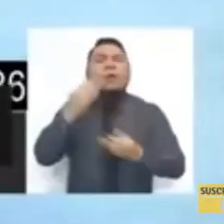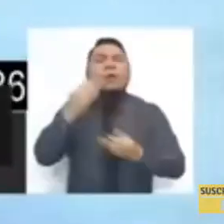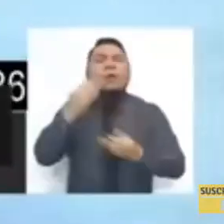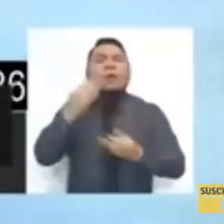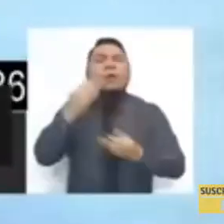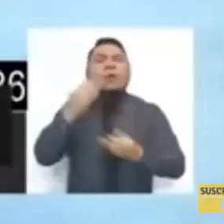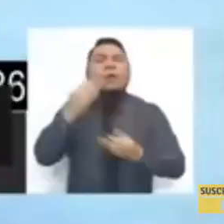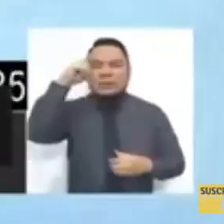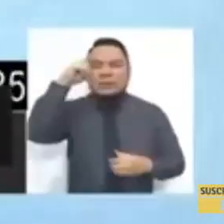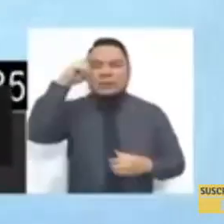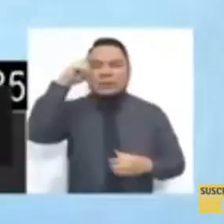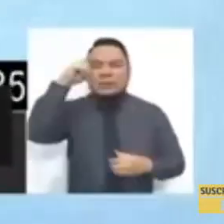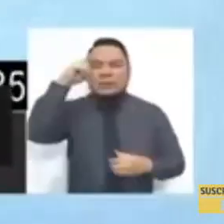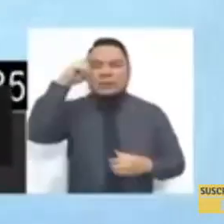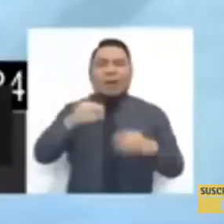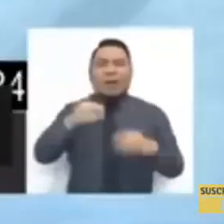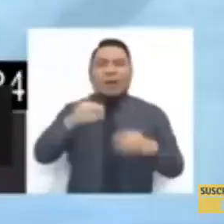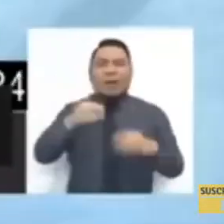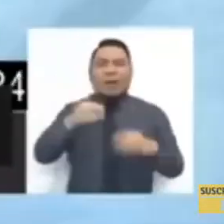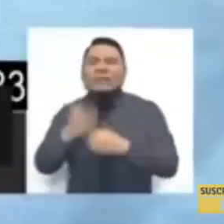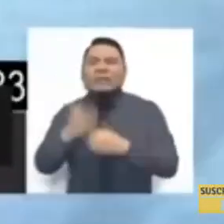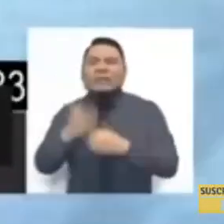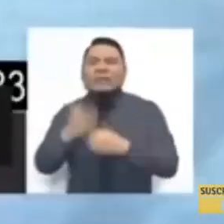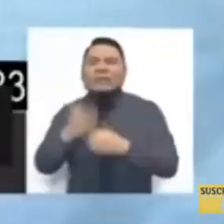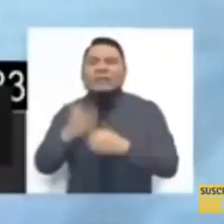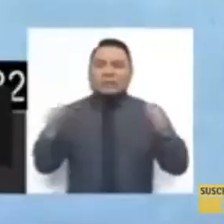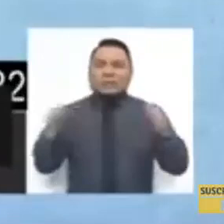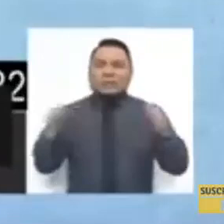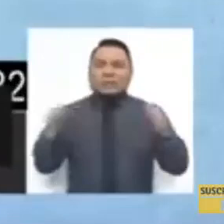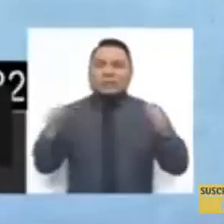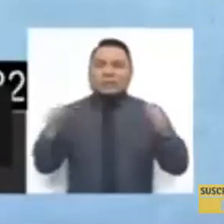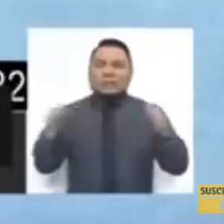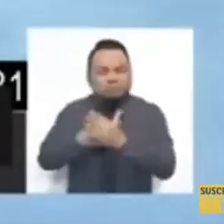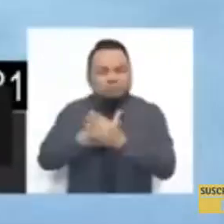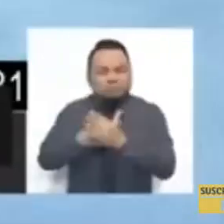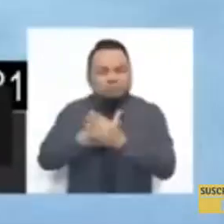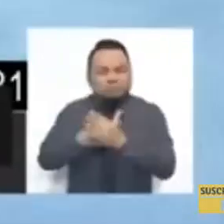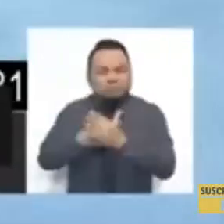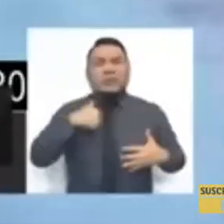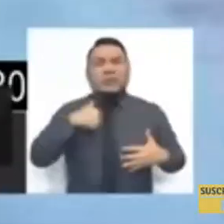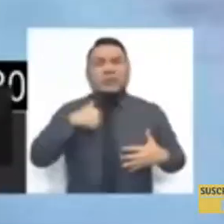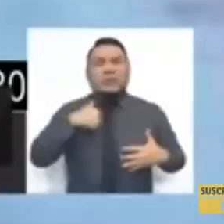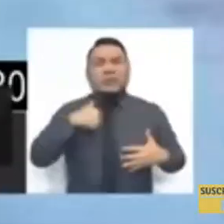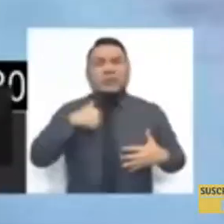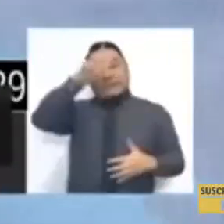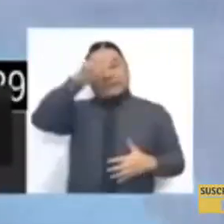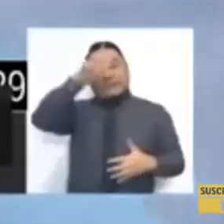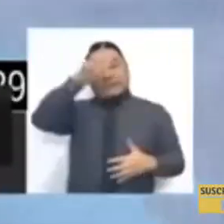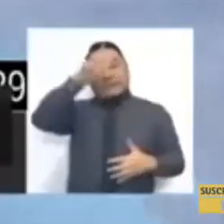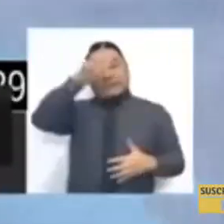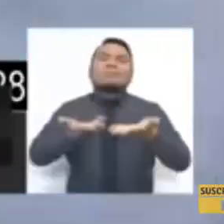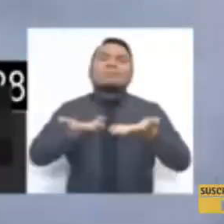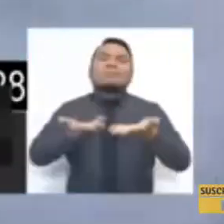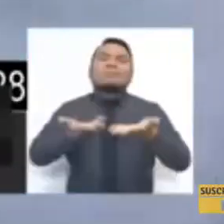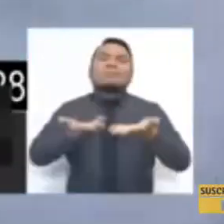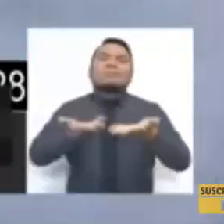terrible crisis sanitaria y económica. Sueño con un Perú donde preservemos la paz y no se promueva